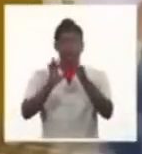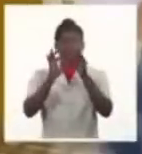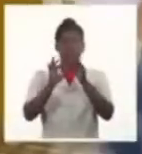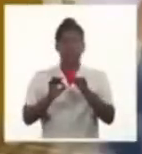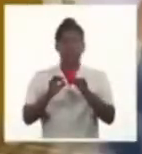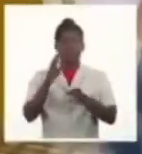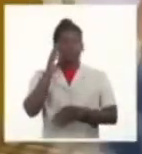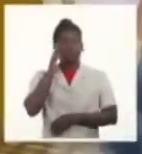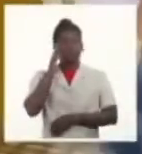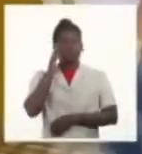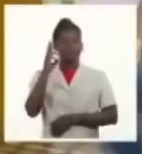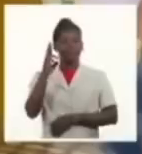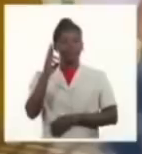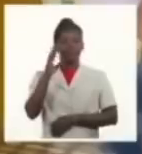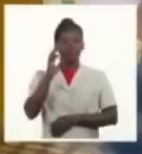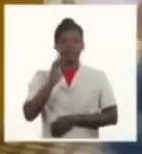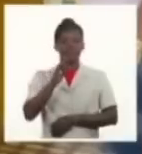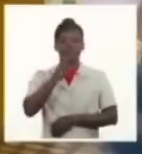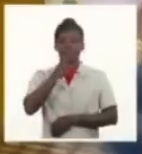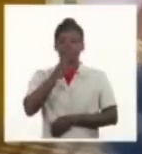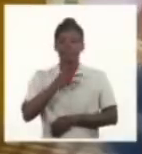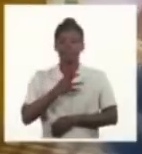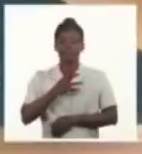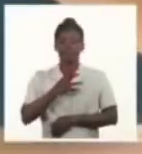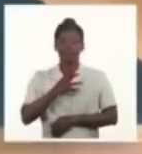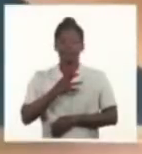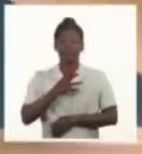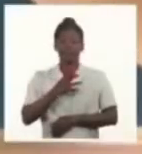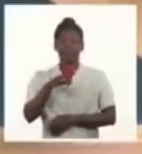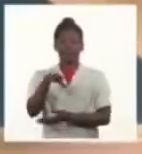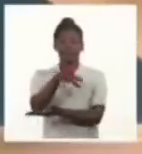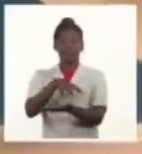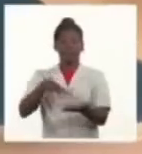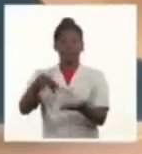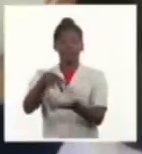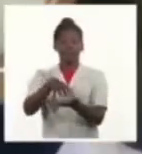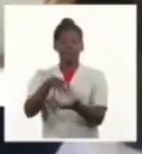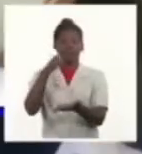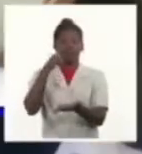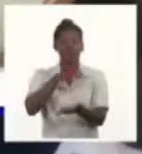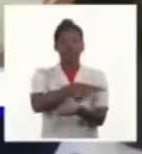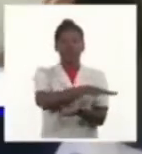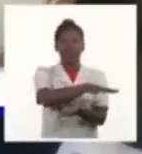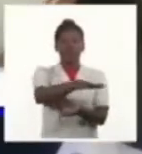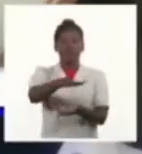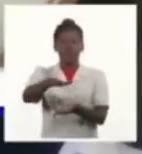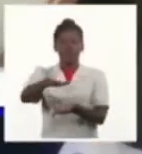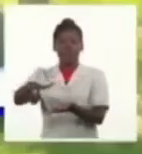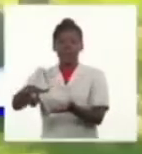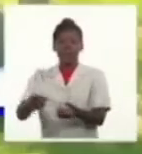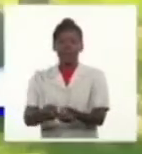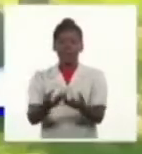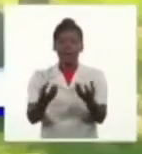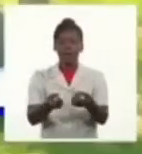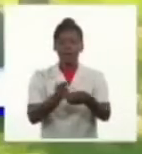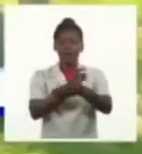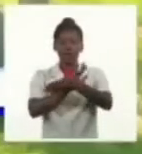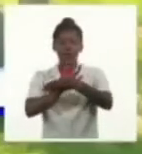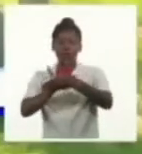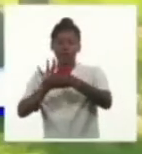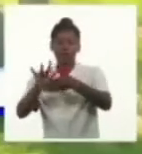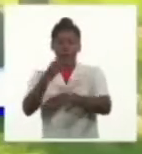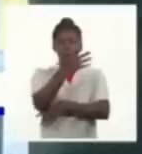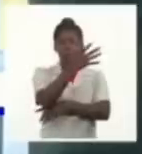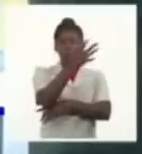la vida de un hombre de viva y revolucionaria estampa. En este sitio callado y campestre, el tiempo conjuga mitos y realidades